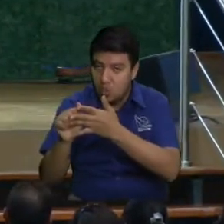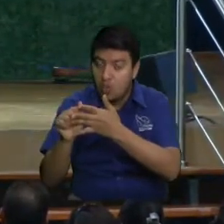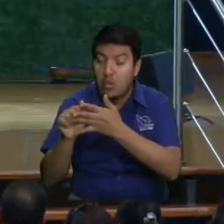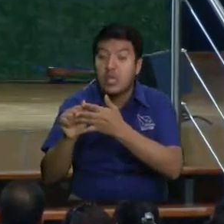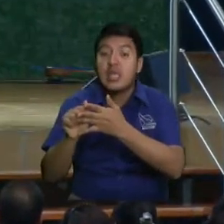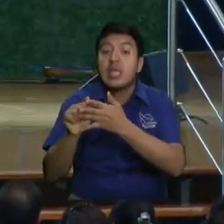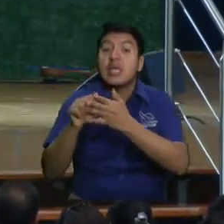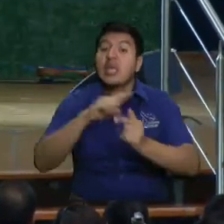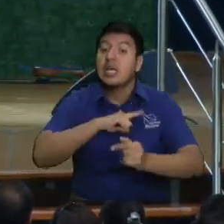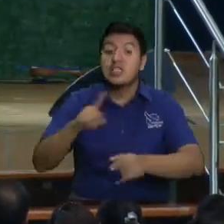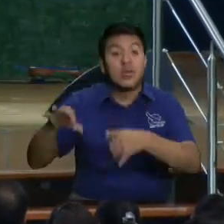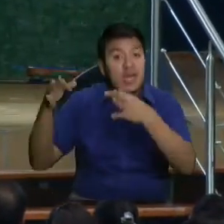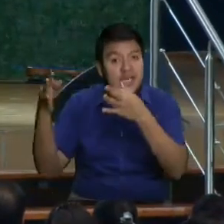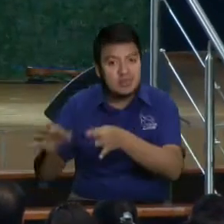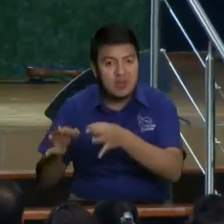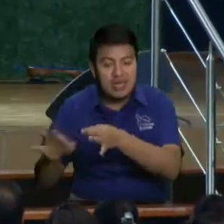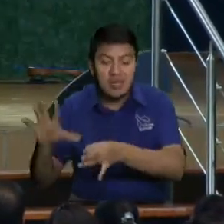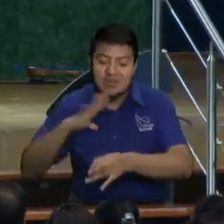en el mandamiento del Padre.